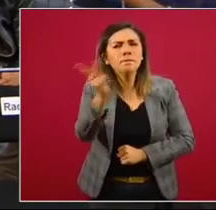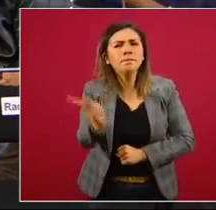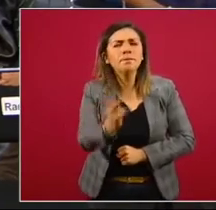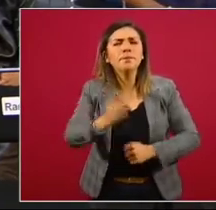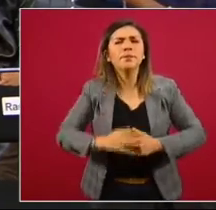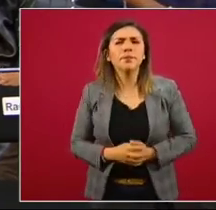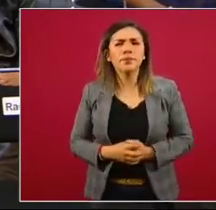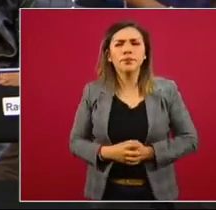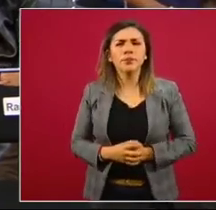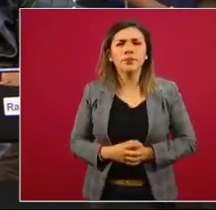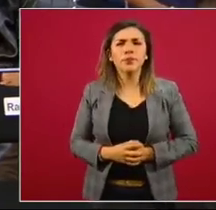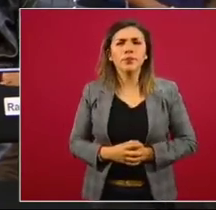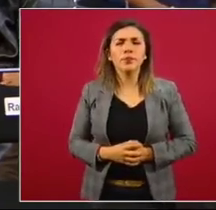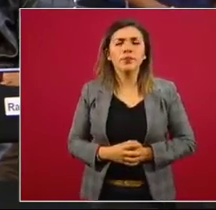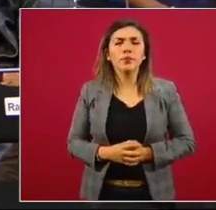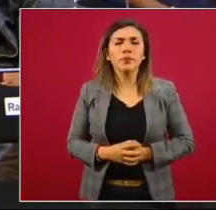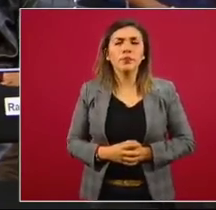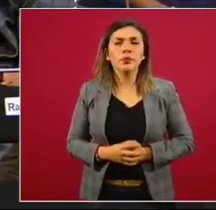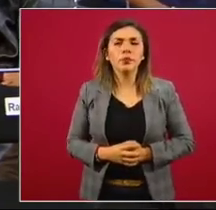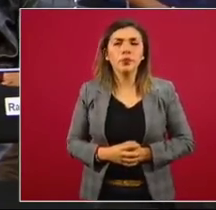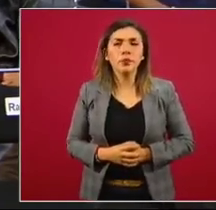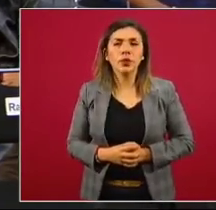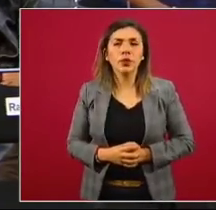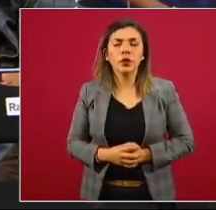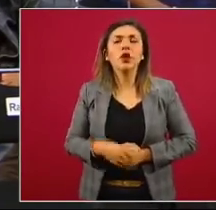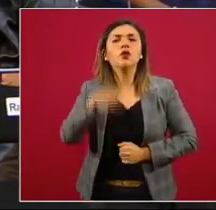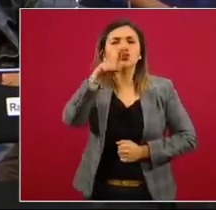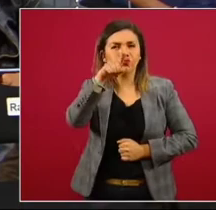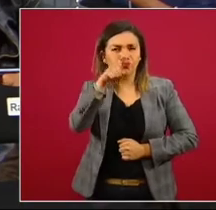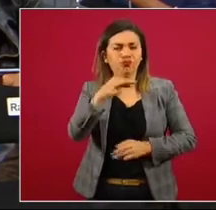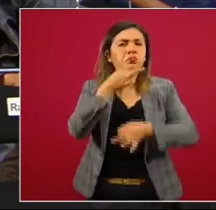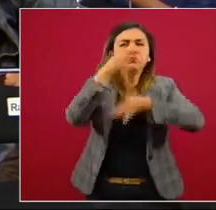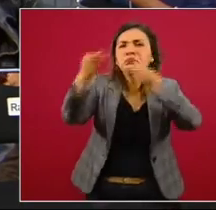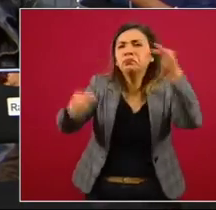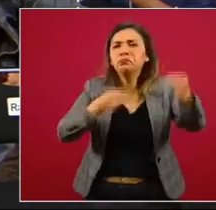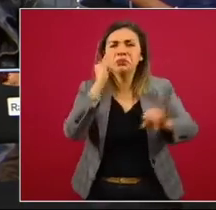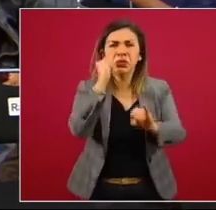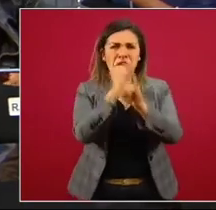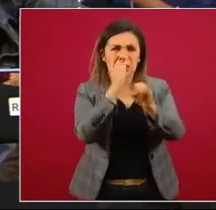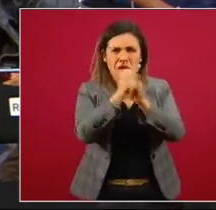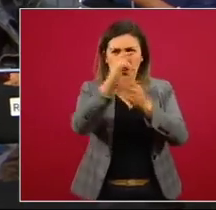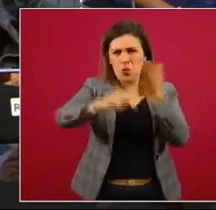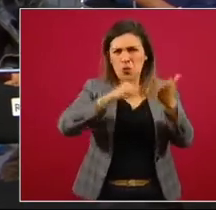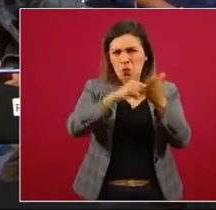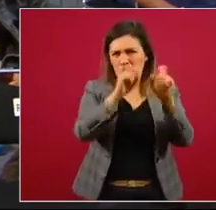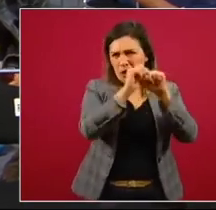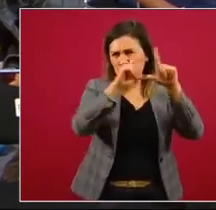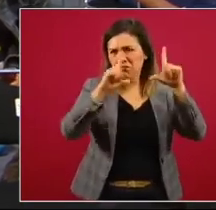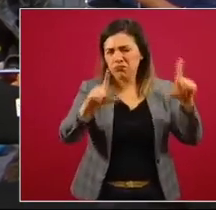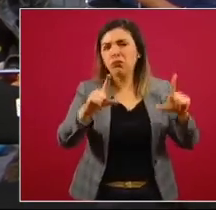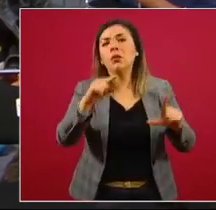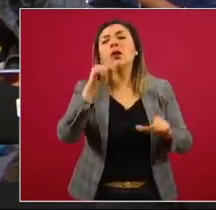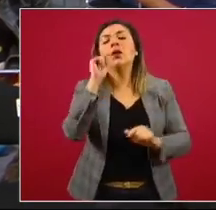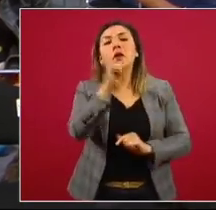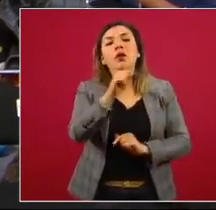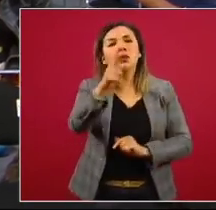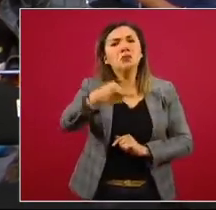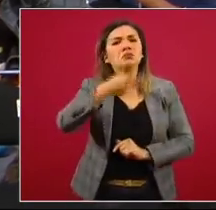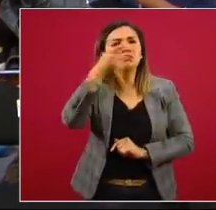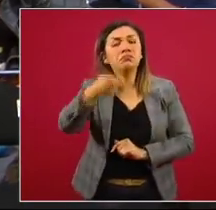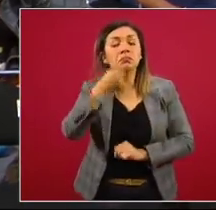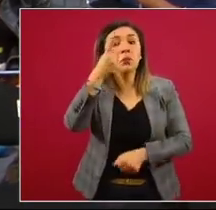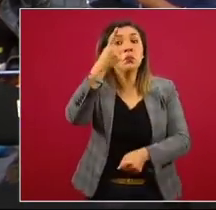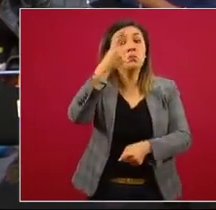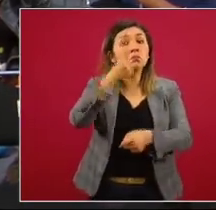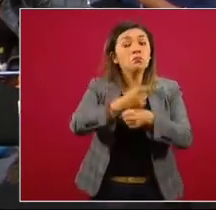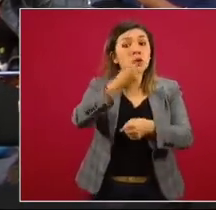Preguntarle, bueno, en la página que han dispuesto de manera oficial y bueno, en tanto que han dicho que el primer